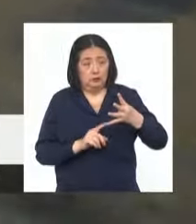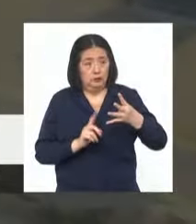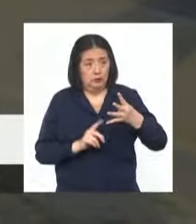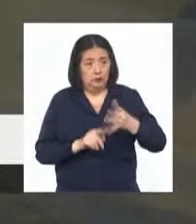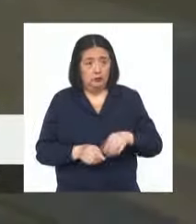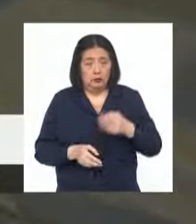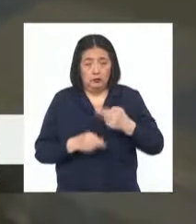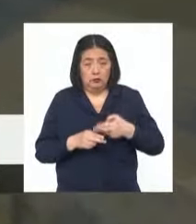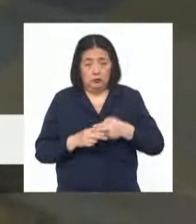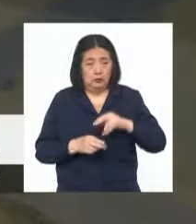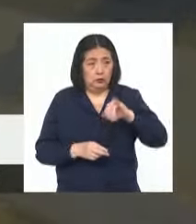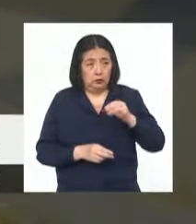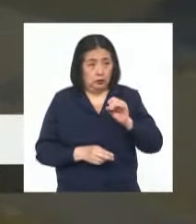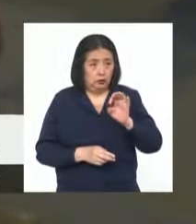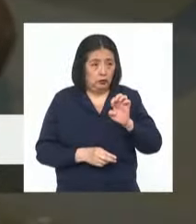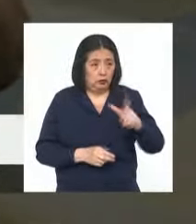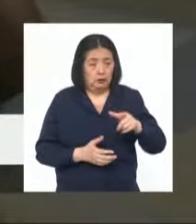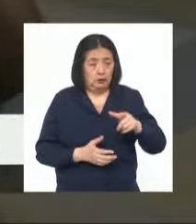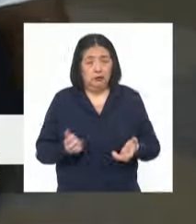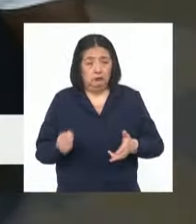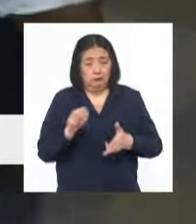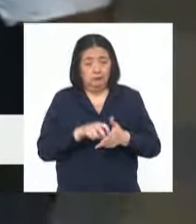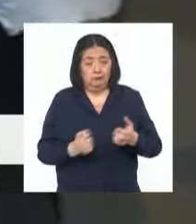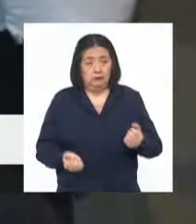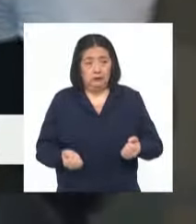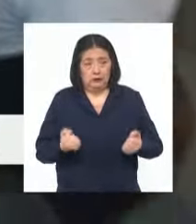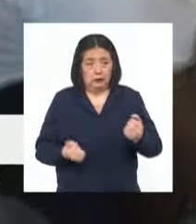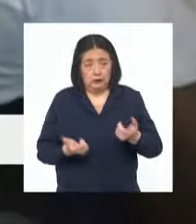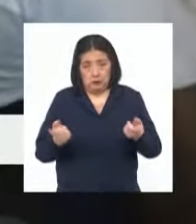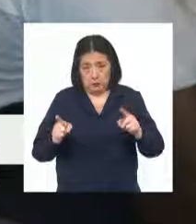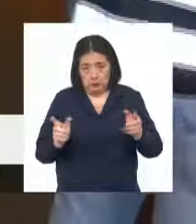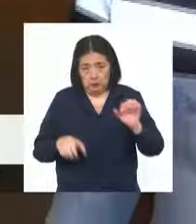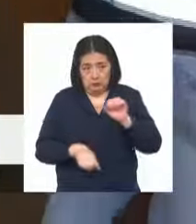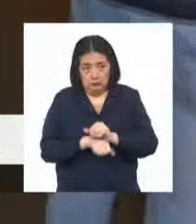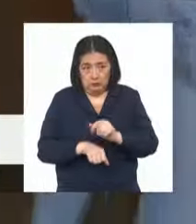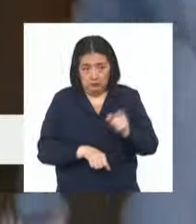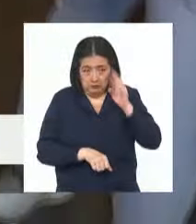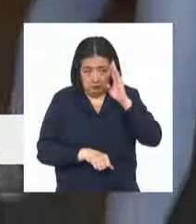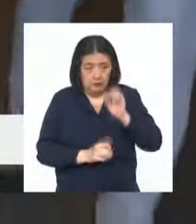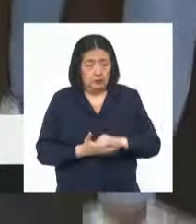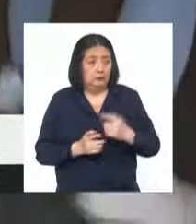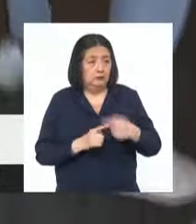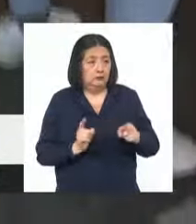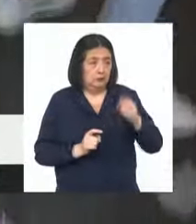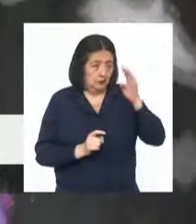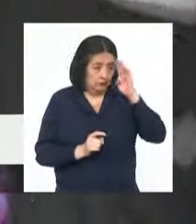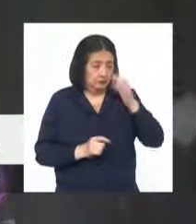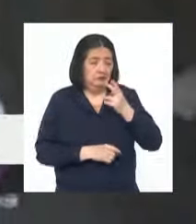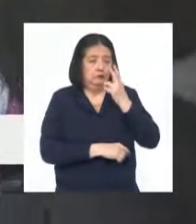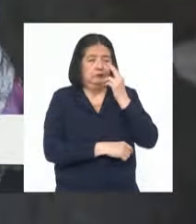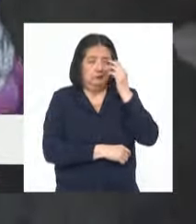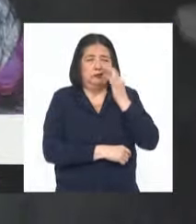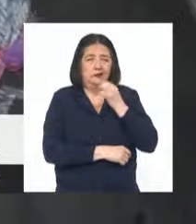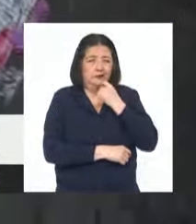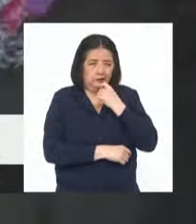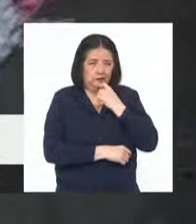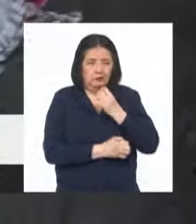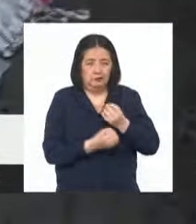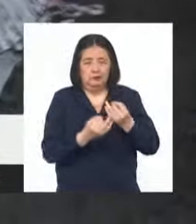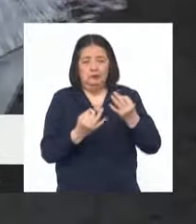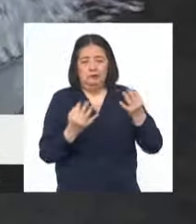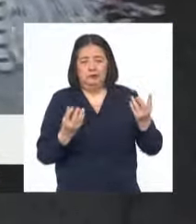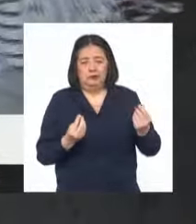es Joel Flores Chacón, quien manejaba el auto al momento de la intervención. Sin embargo, la policía sospecha que por la cantidad